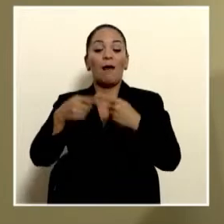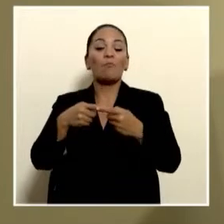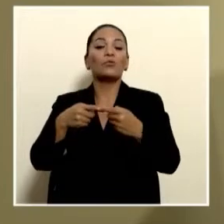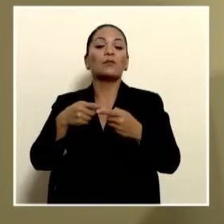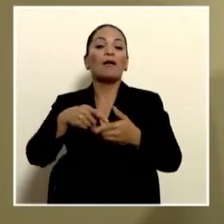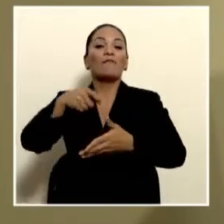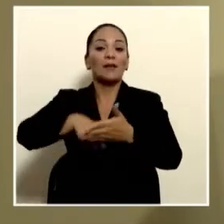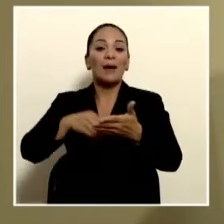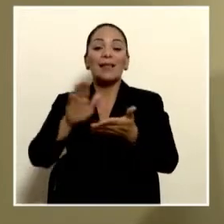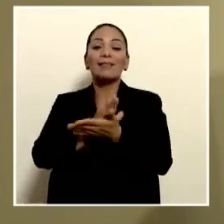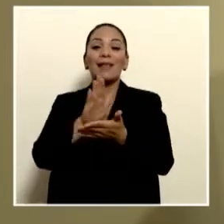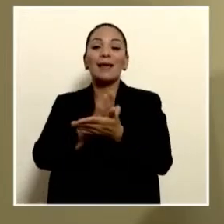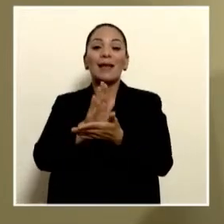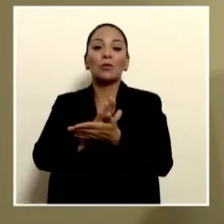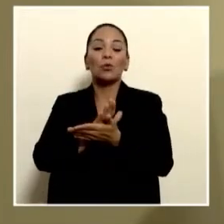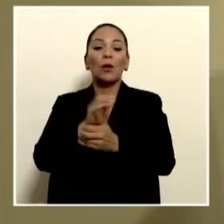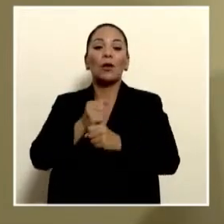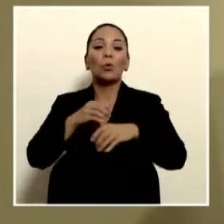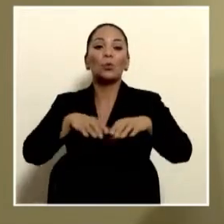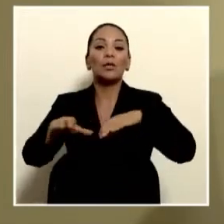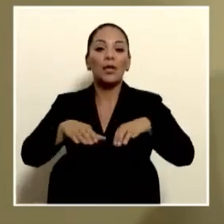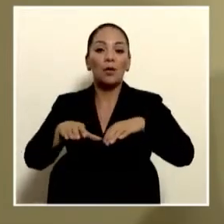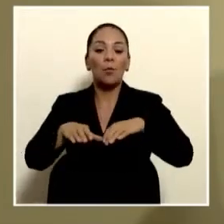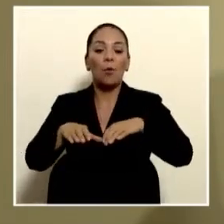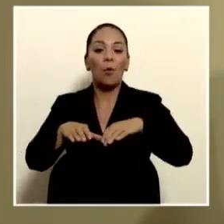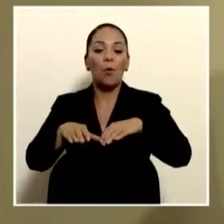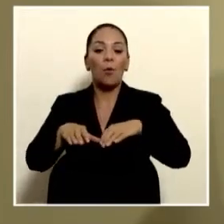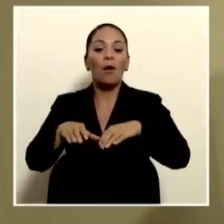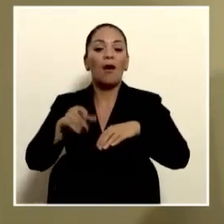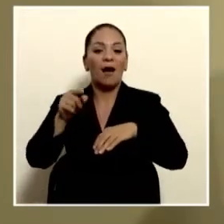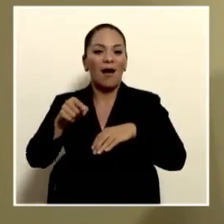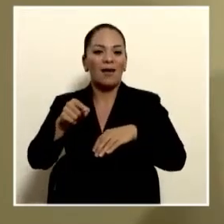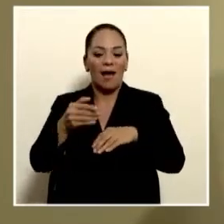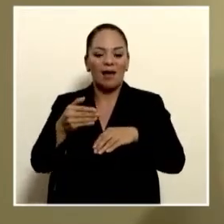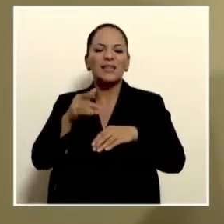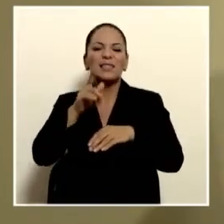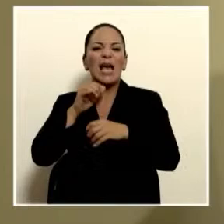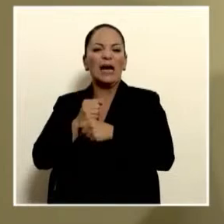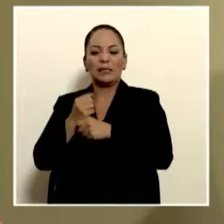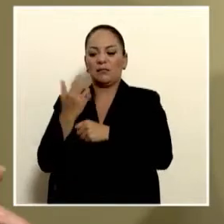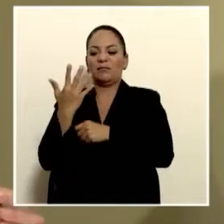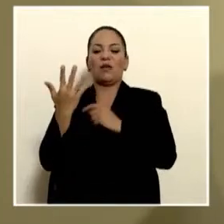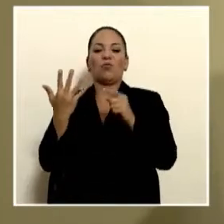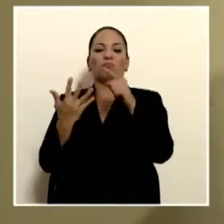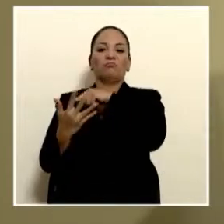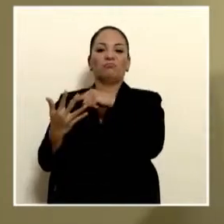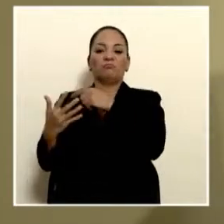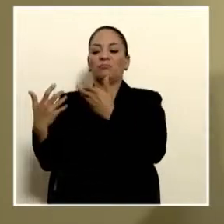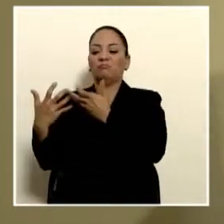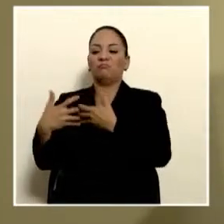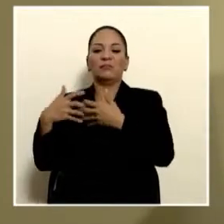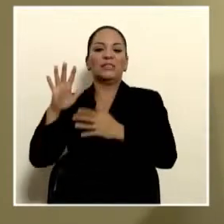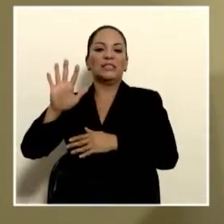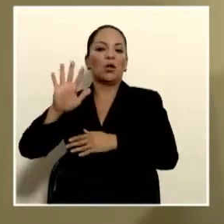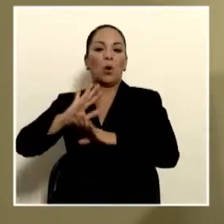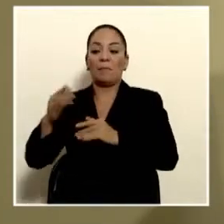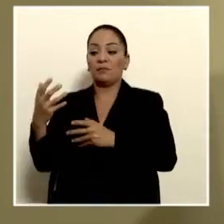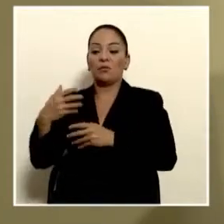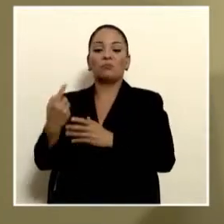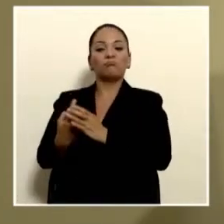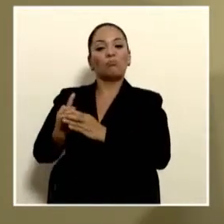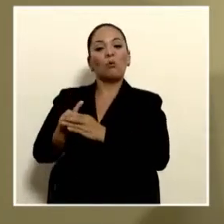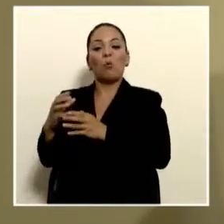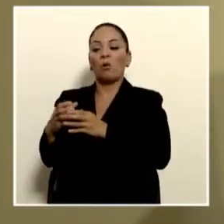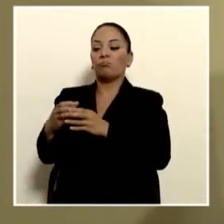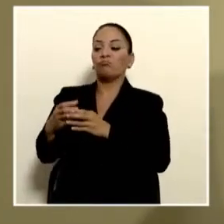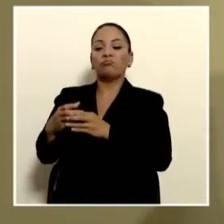decreto ejecutivo 5 industriales en el país. ¿Y qué hace eso? Les da un monopolio, porque solo el